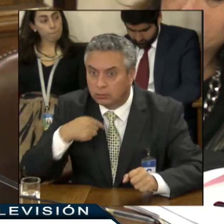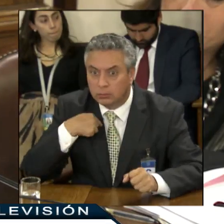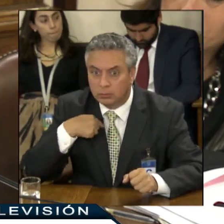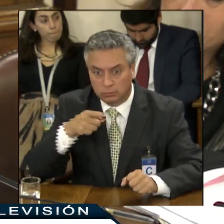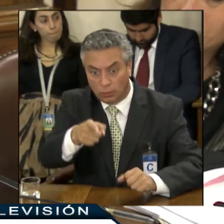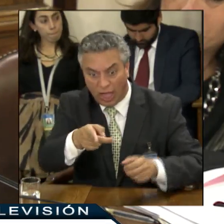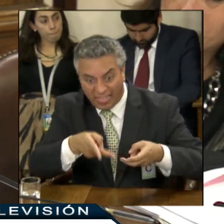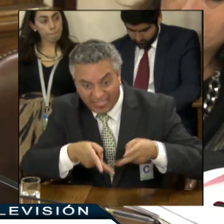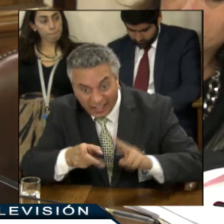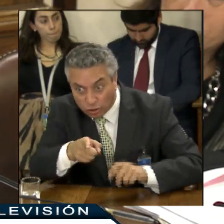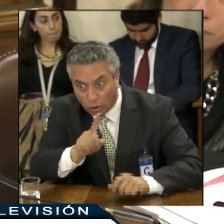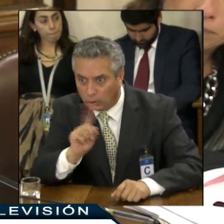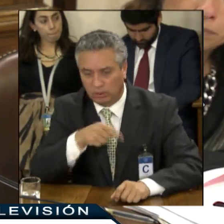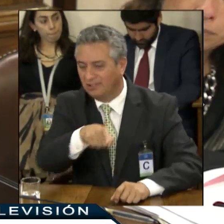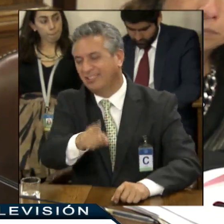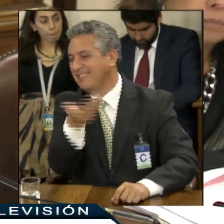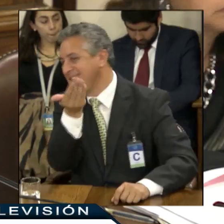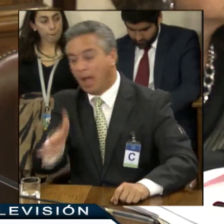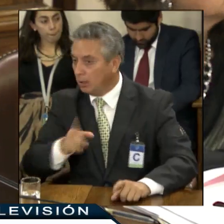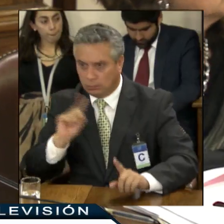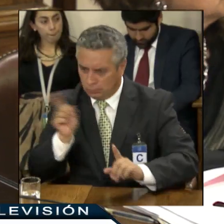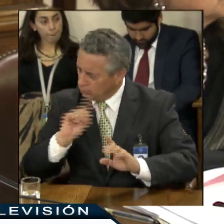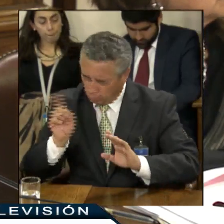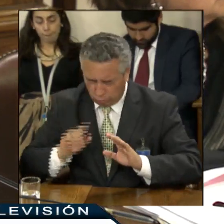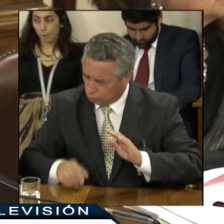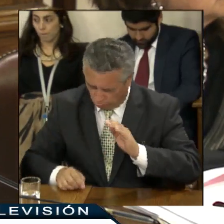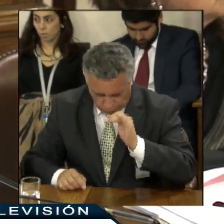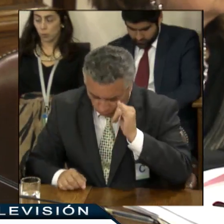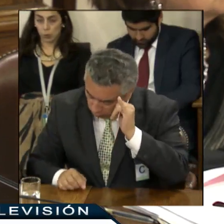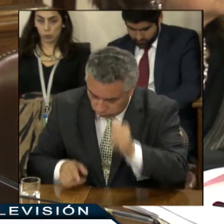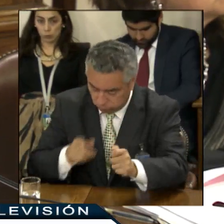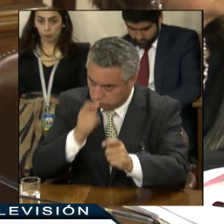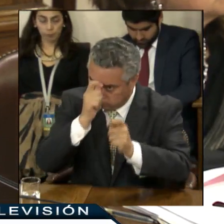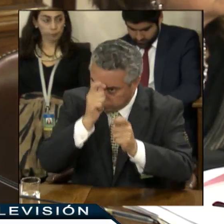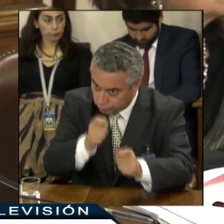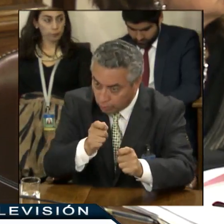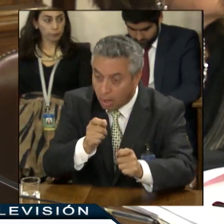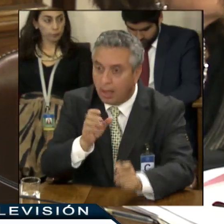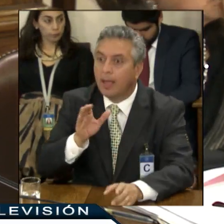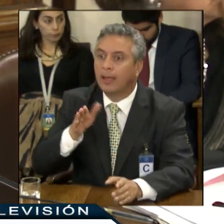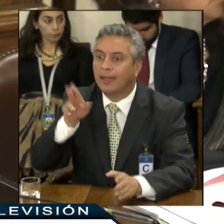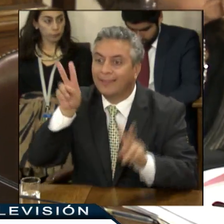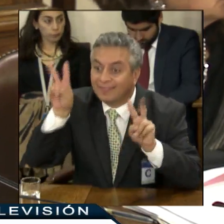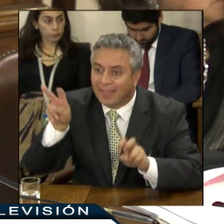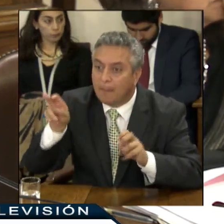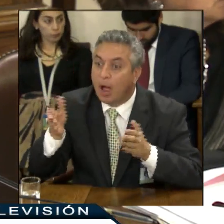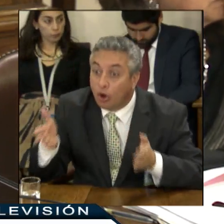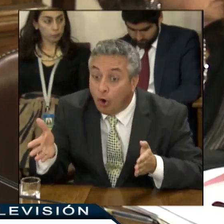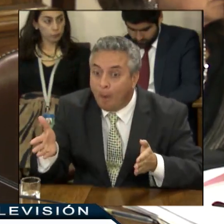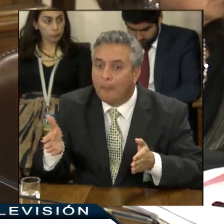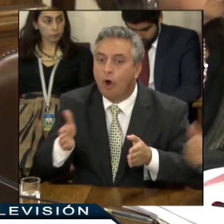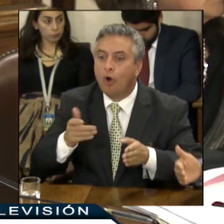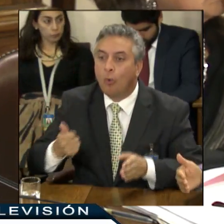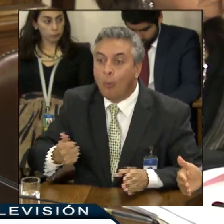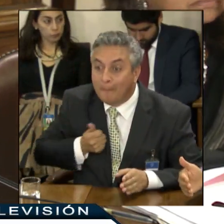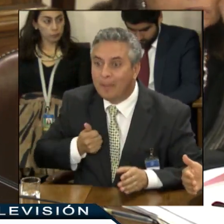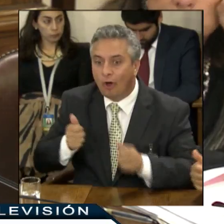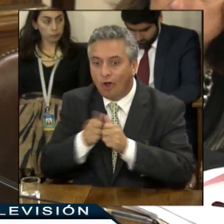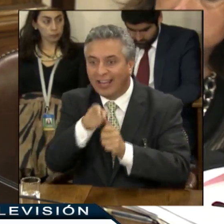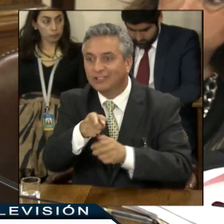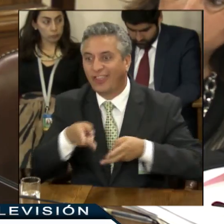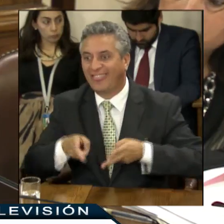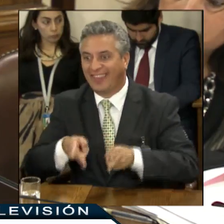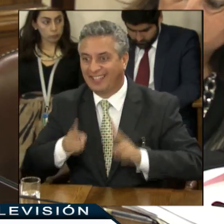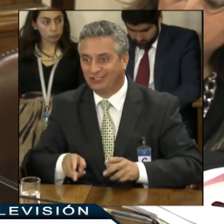compartir el punto está en Cómo se pueden ir cumpliendo esos derechos ya respetando el rol de los canales